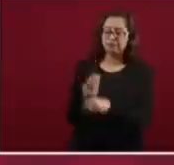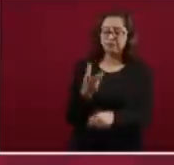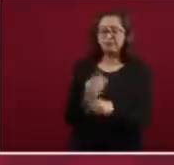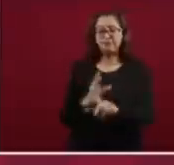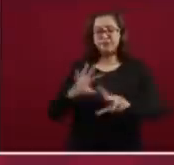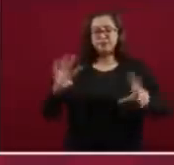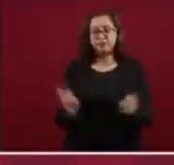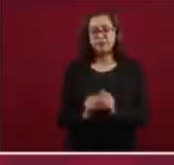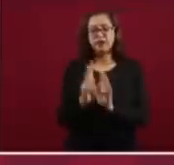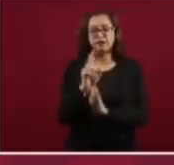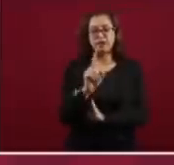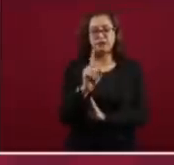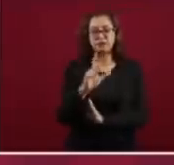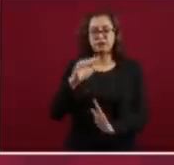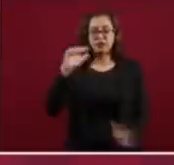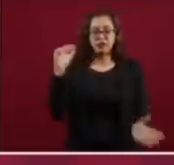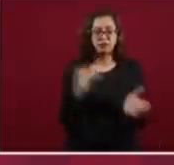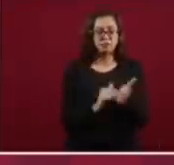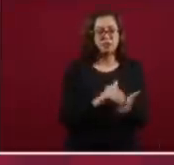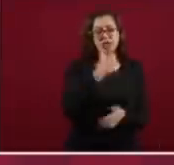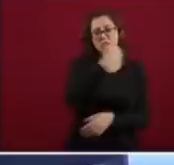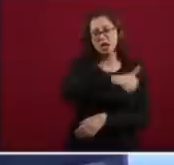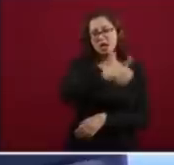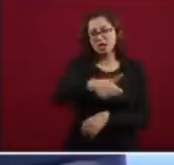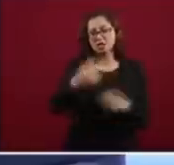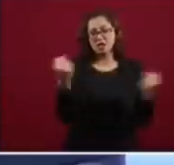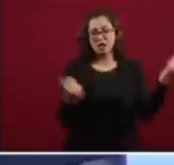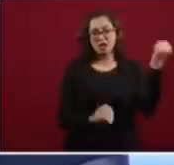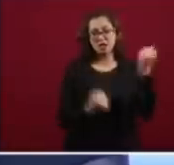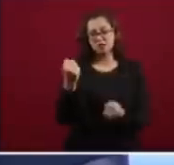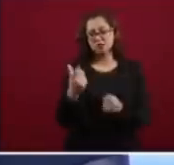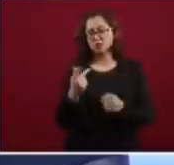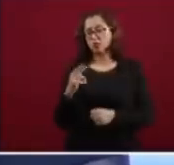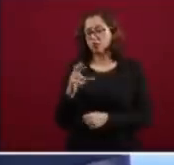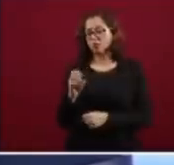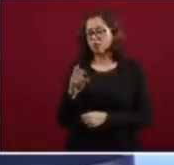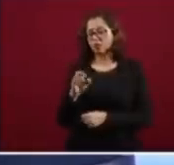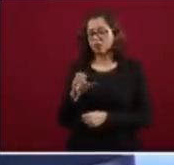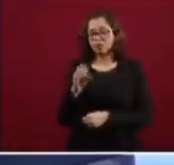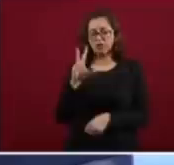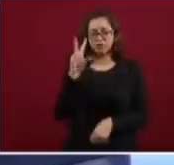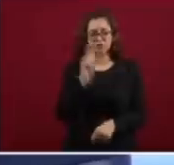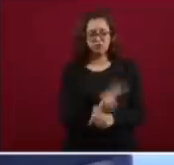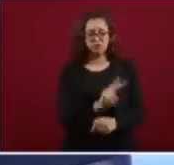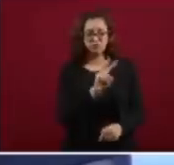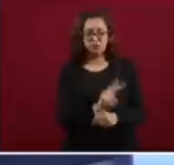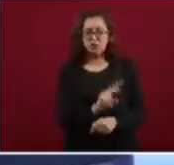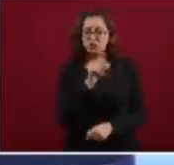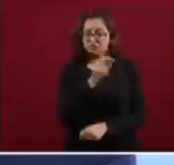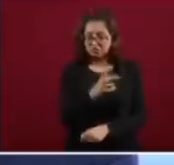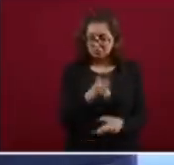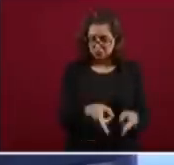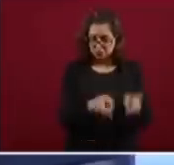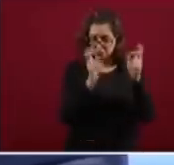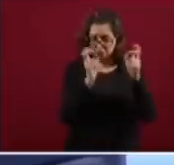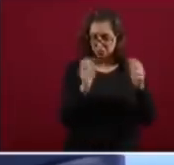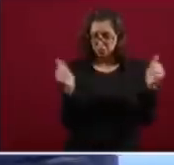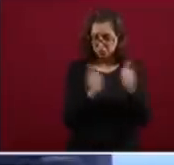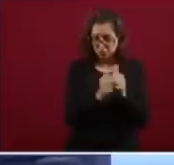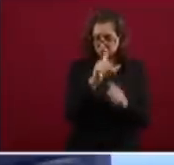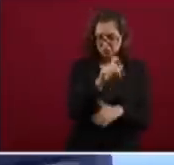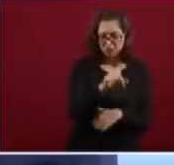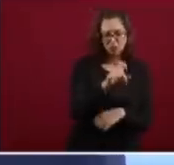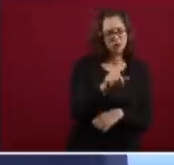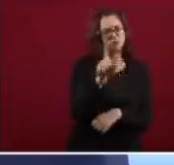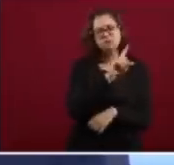30 mil pesos la reparación de cada vehículo no es la forma de robar ni lo hacen por robar lo hacen por